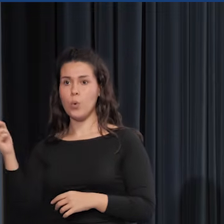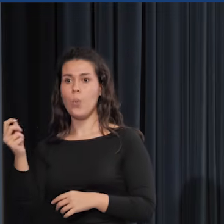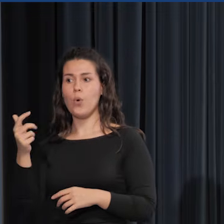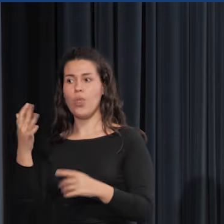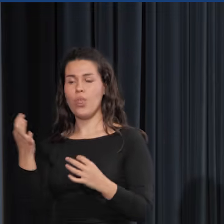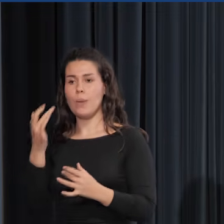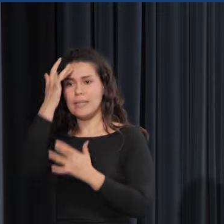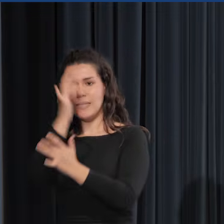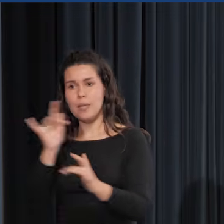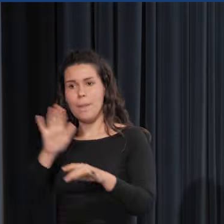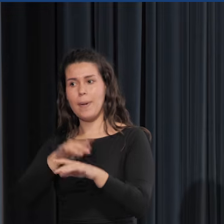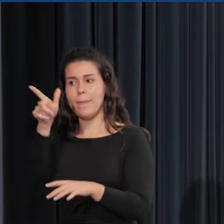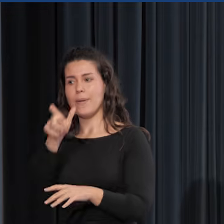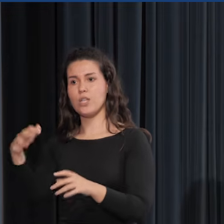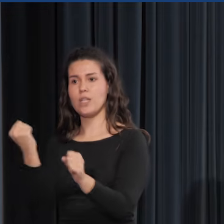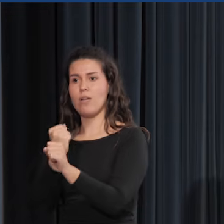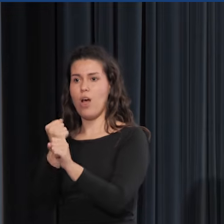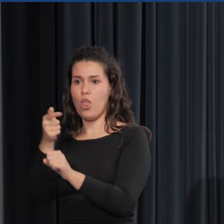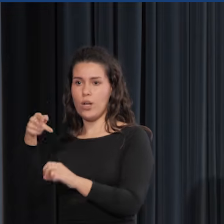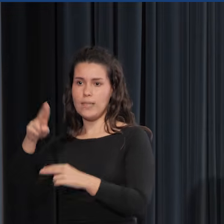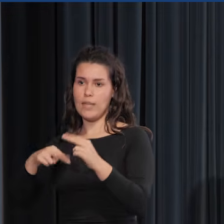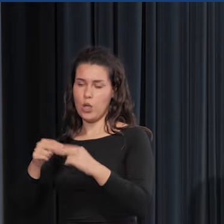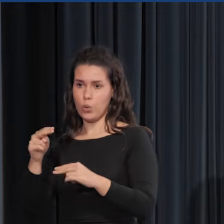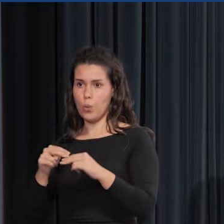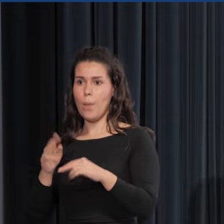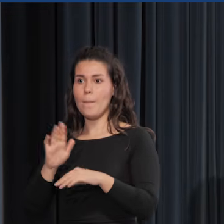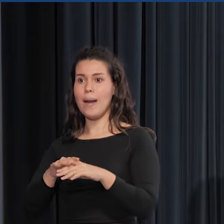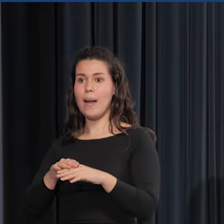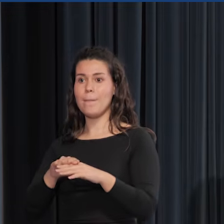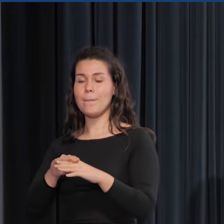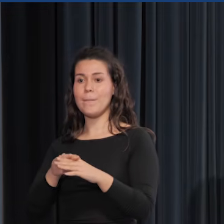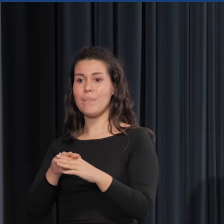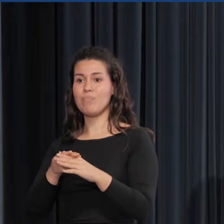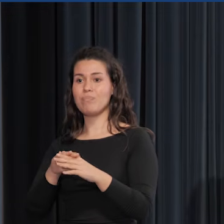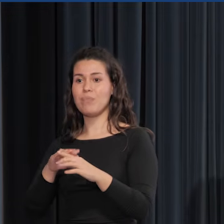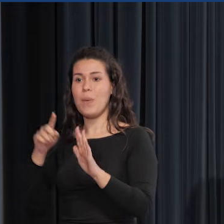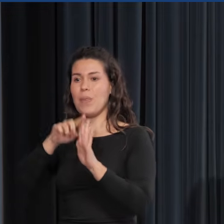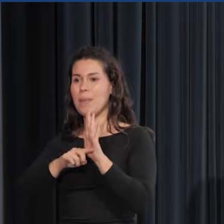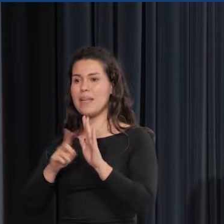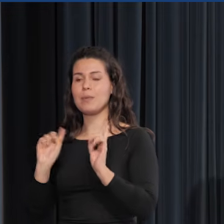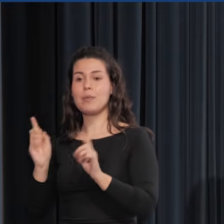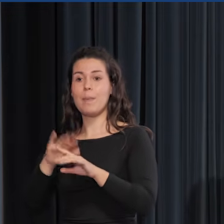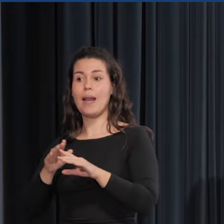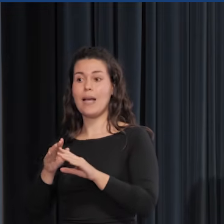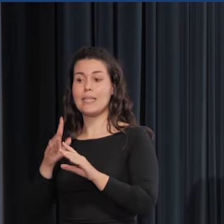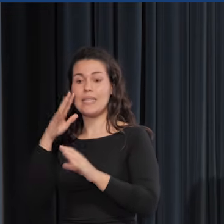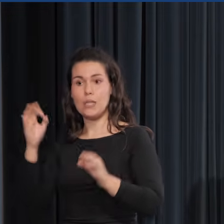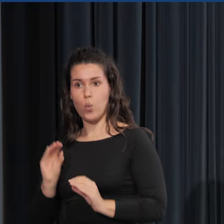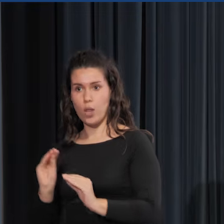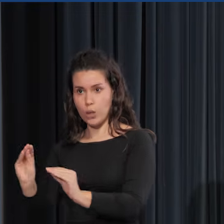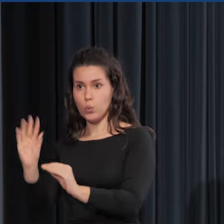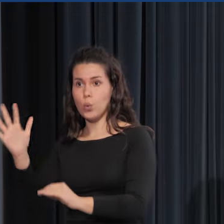la construcción a la hora de adoptar medidas preventivas para su propia seguridad, y también de la falta